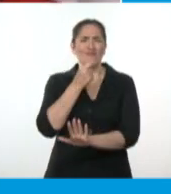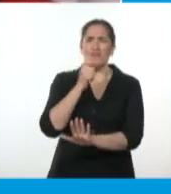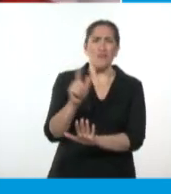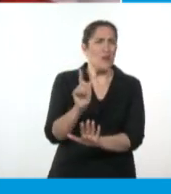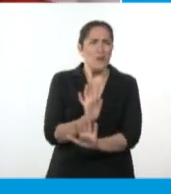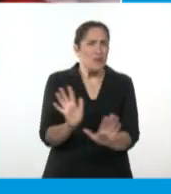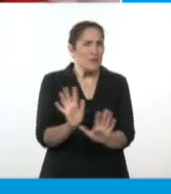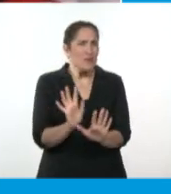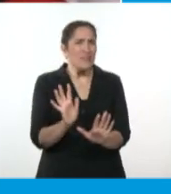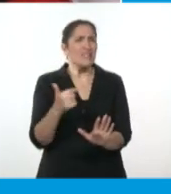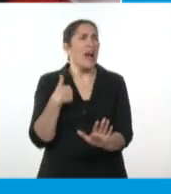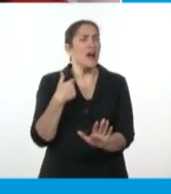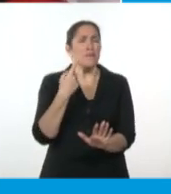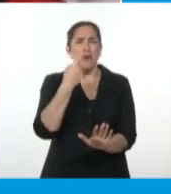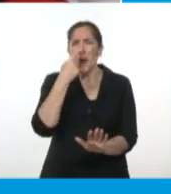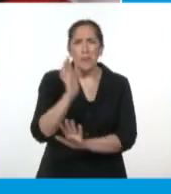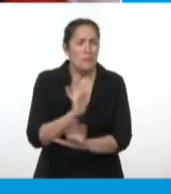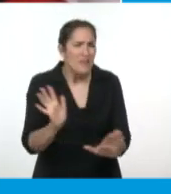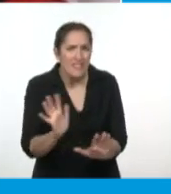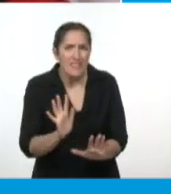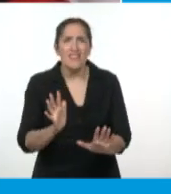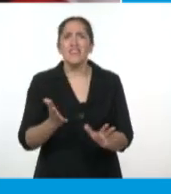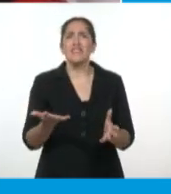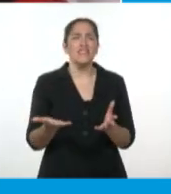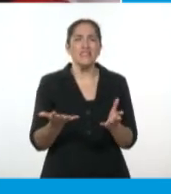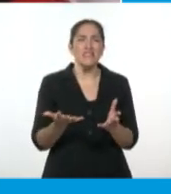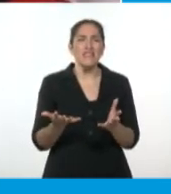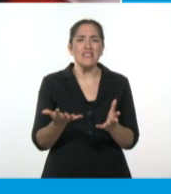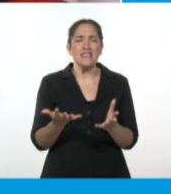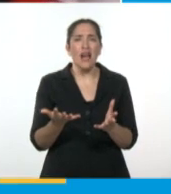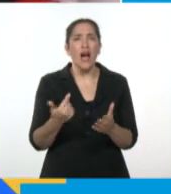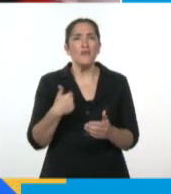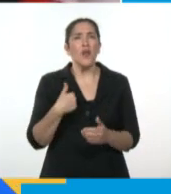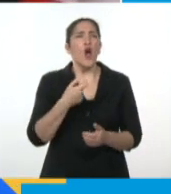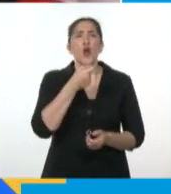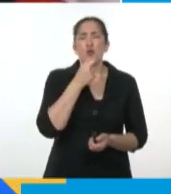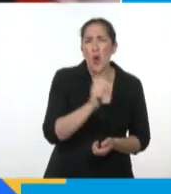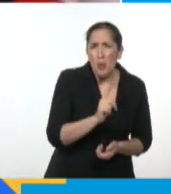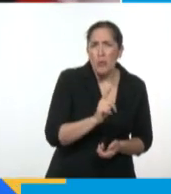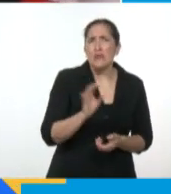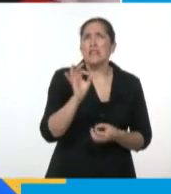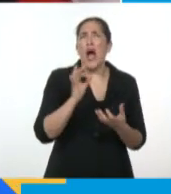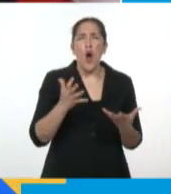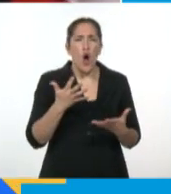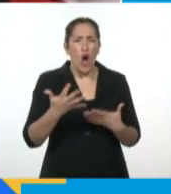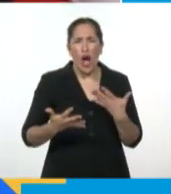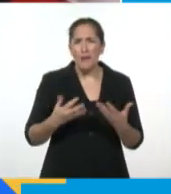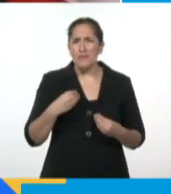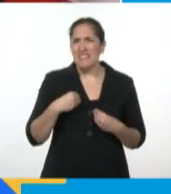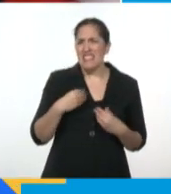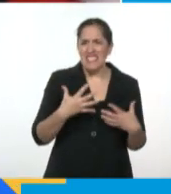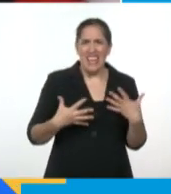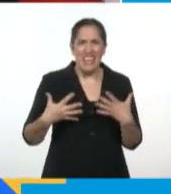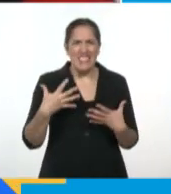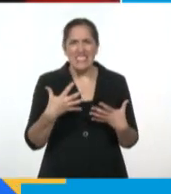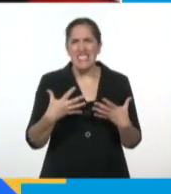no interesa, cuando inclusive no solo no gusta, sino que comienza a haber un